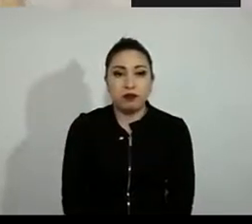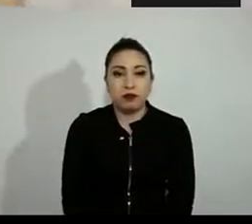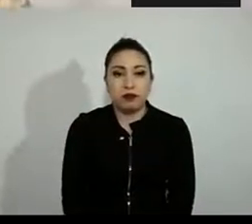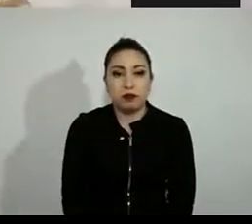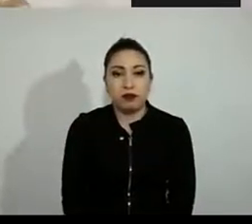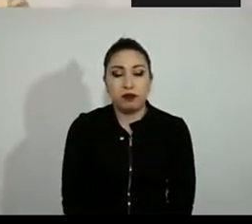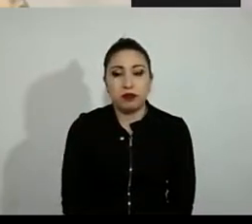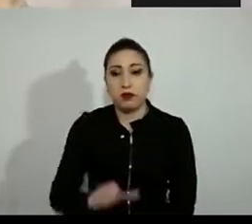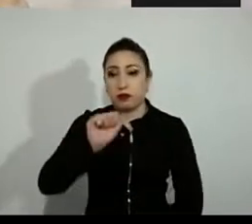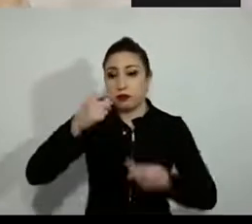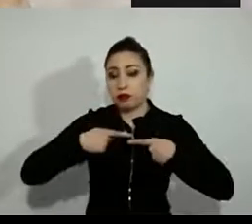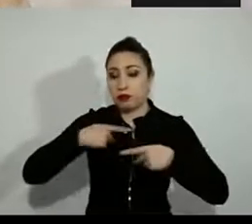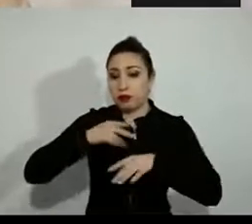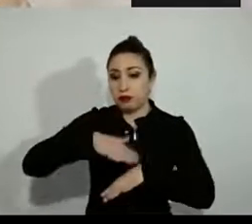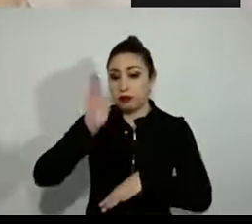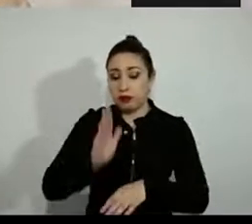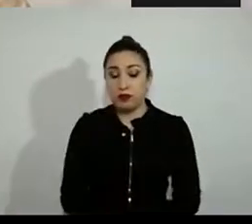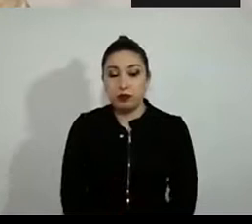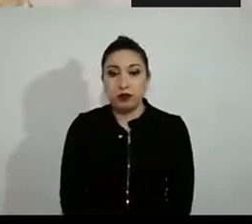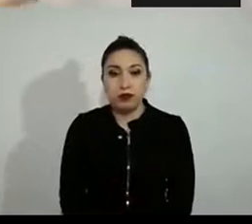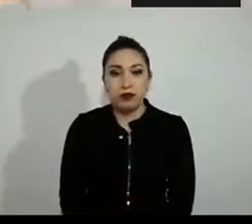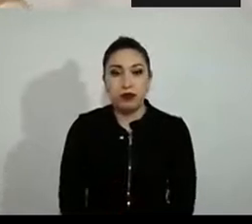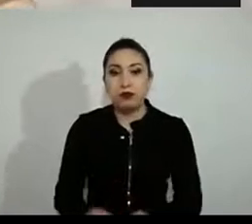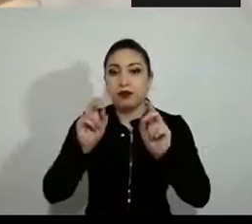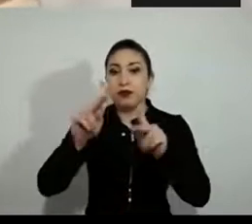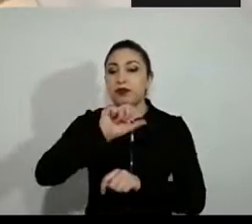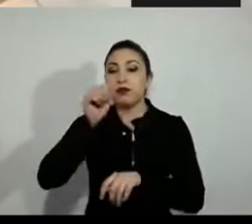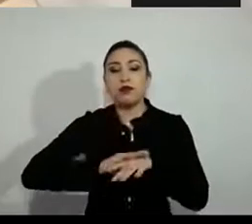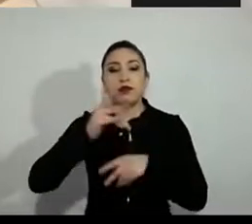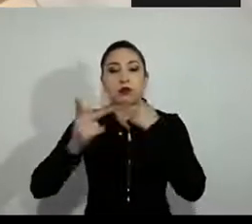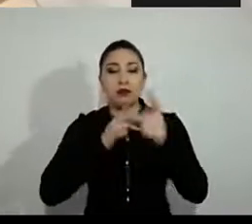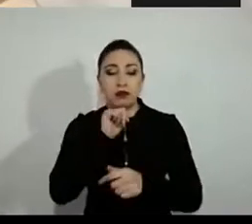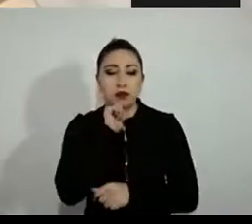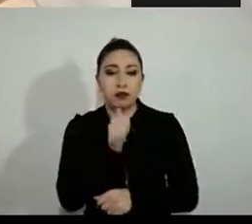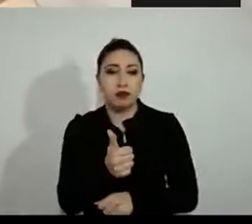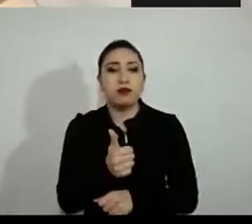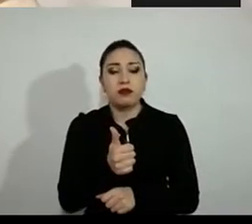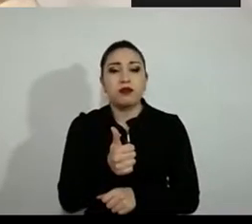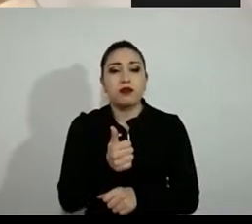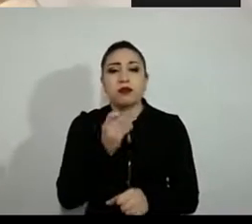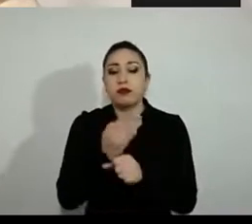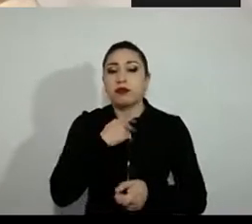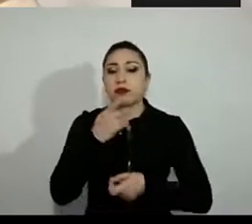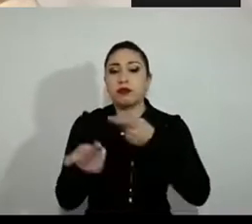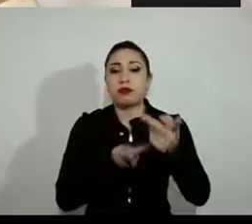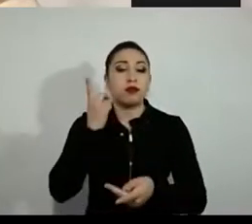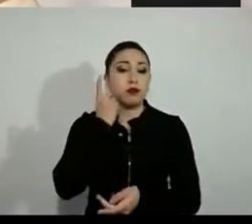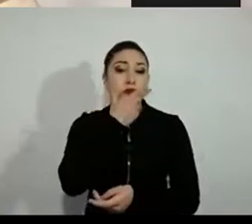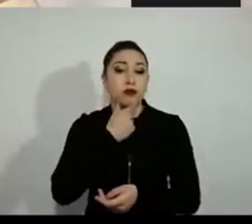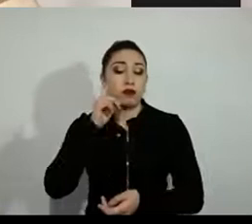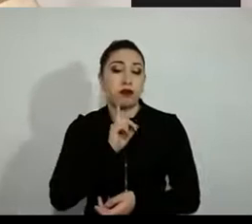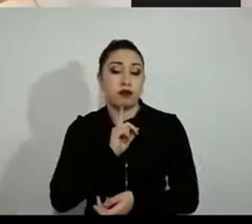¿Alguien más? No habiendo alguna otra corrección u observación Se procede a consultar en votación nominal